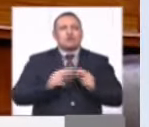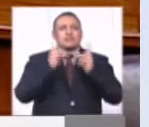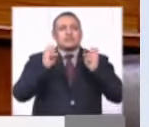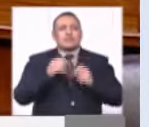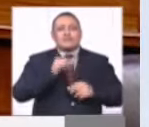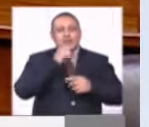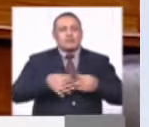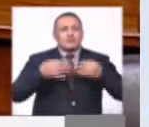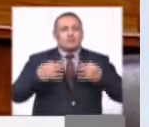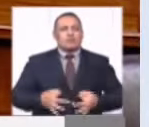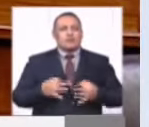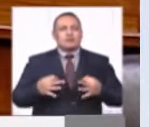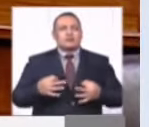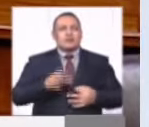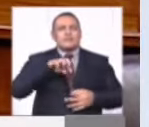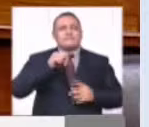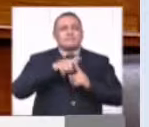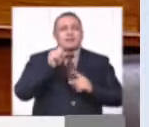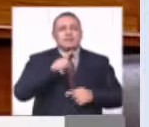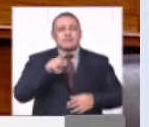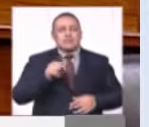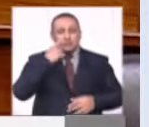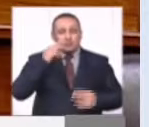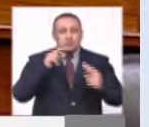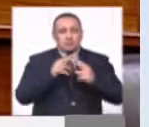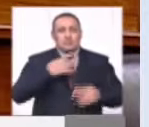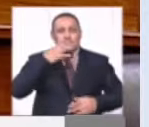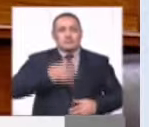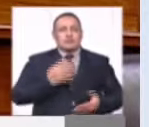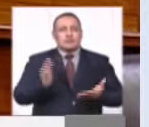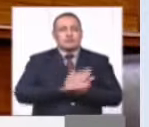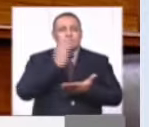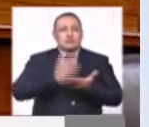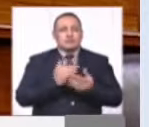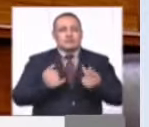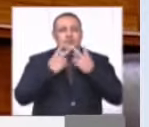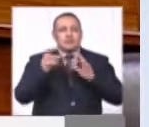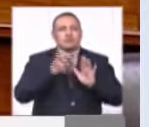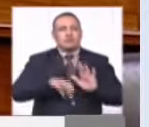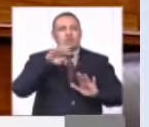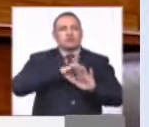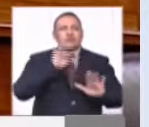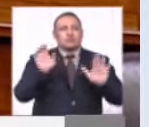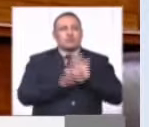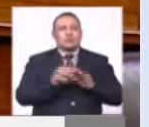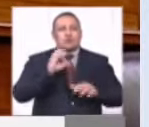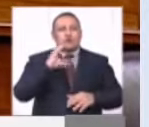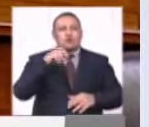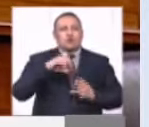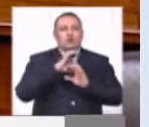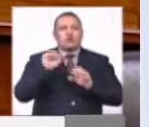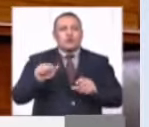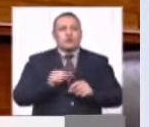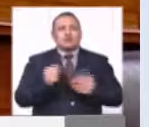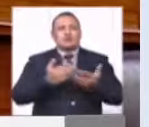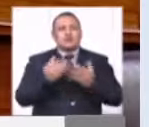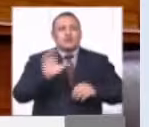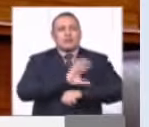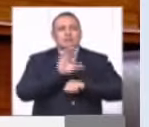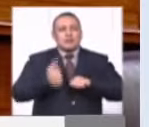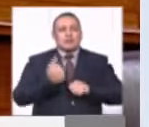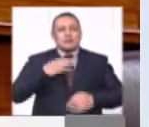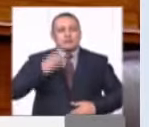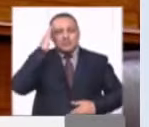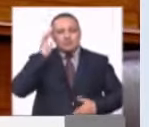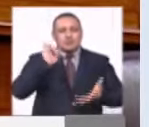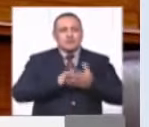informal. Empataz. ¿Conoce usted la realidad y problemática que nos dejó el proyecto minero Conga en Cajamarca? ¿Sabe